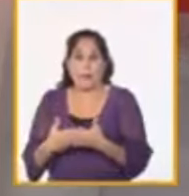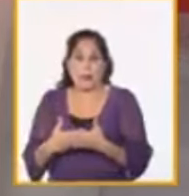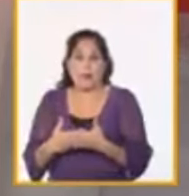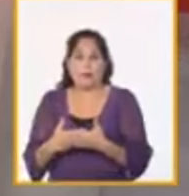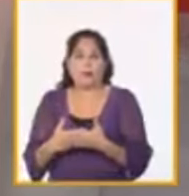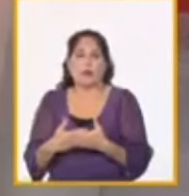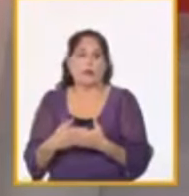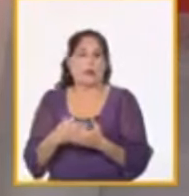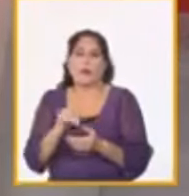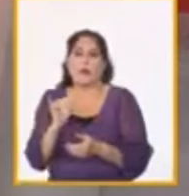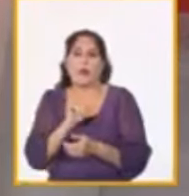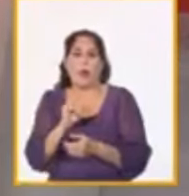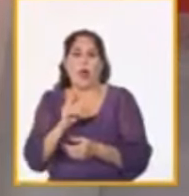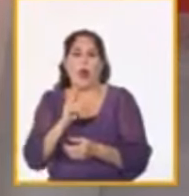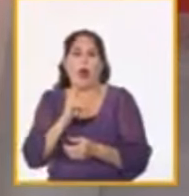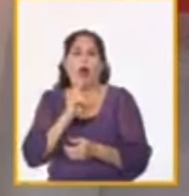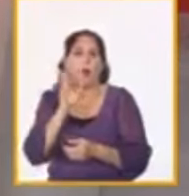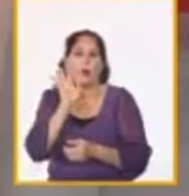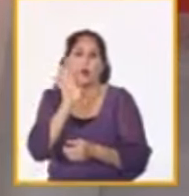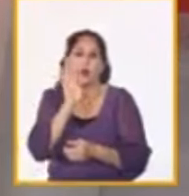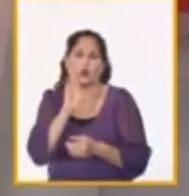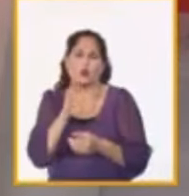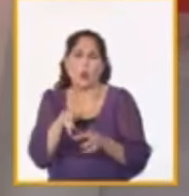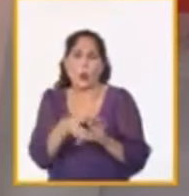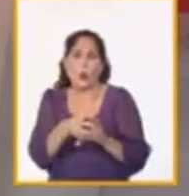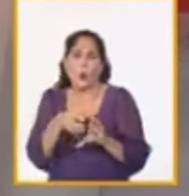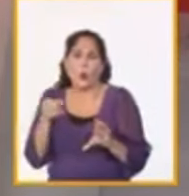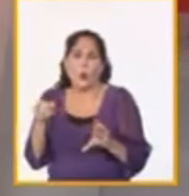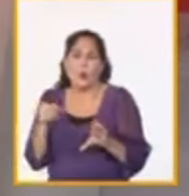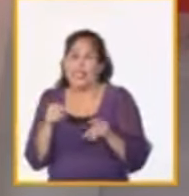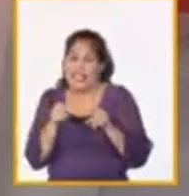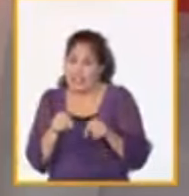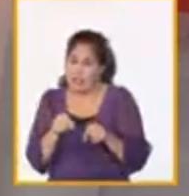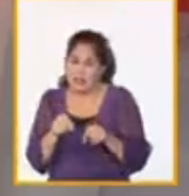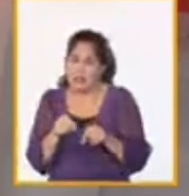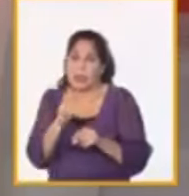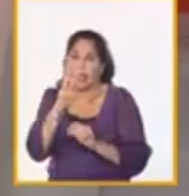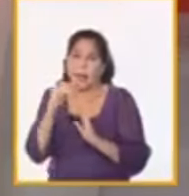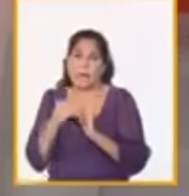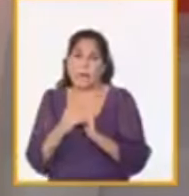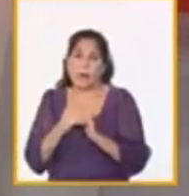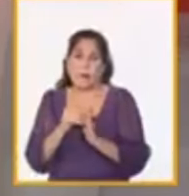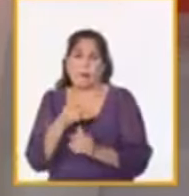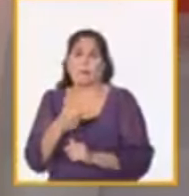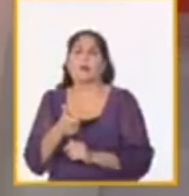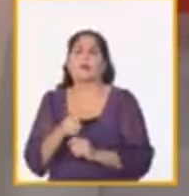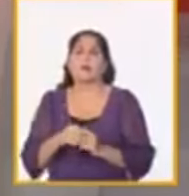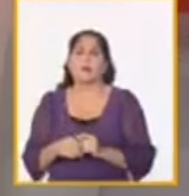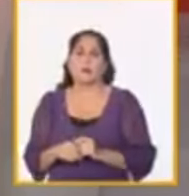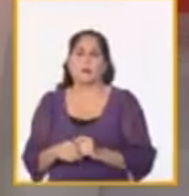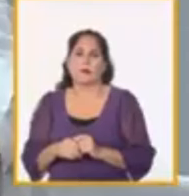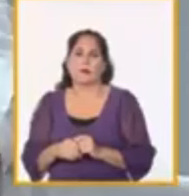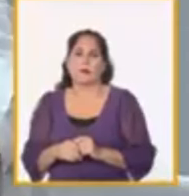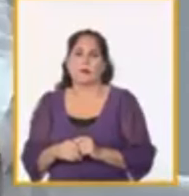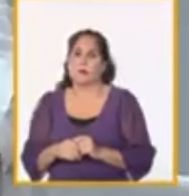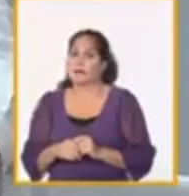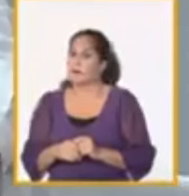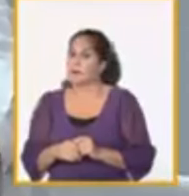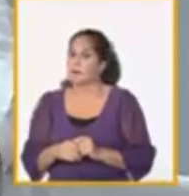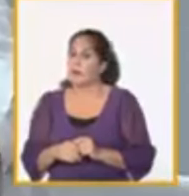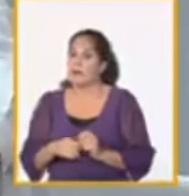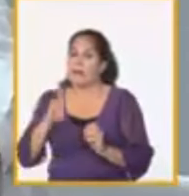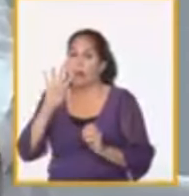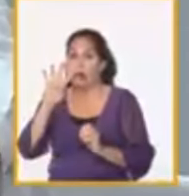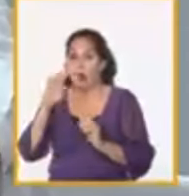acueducto que están de cara a la población es de 3.500 pesos. Muy bajo para estos tiempos. Y hay cuatro